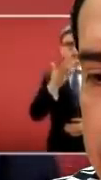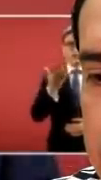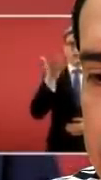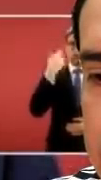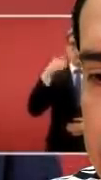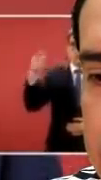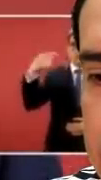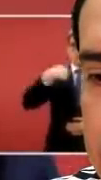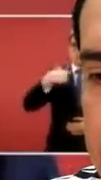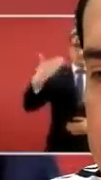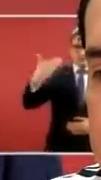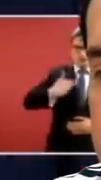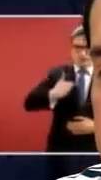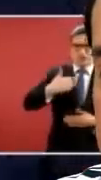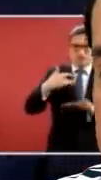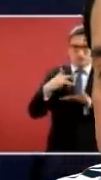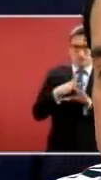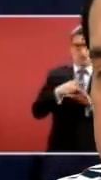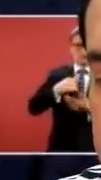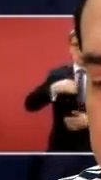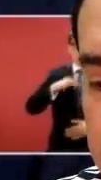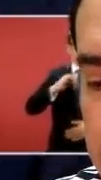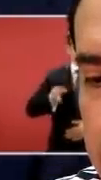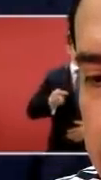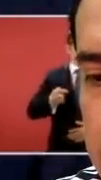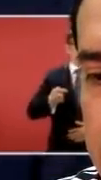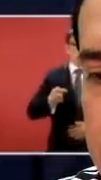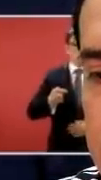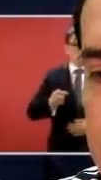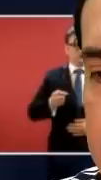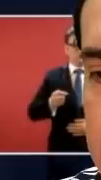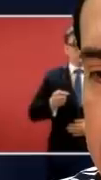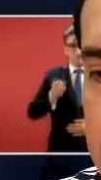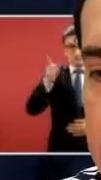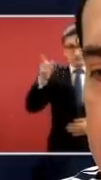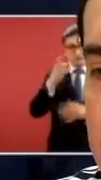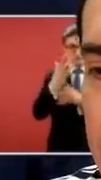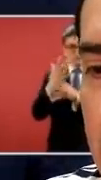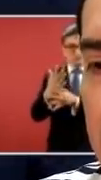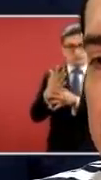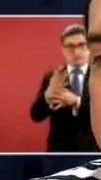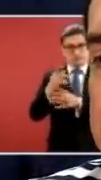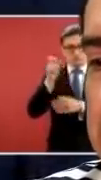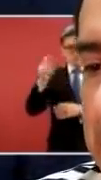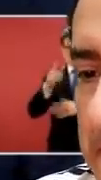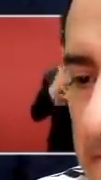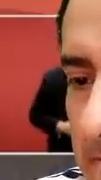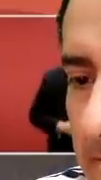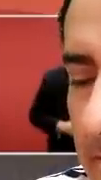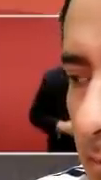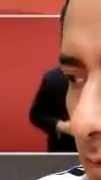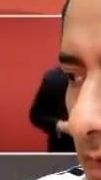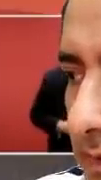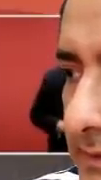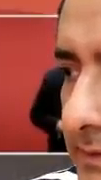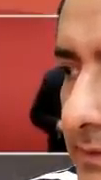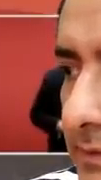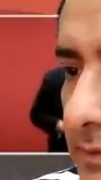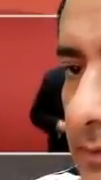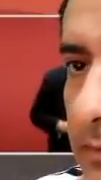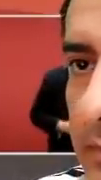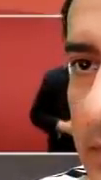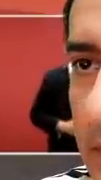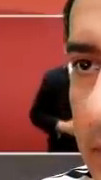apoyo y que yo no es acertado el mismo lo dice lo señala y